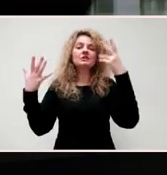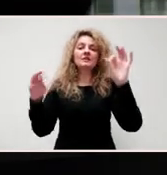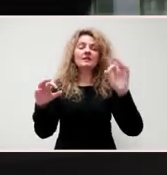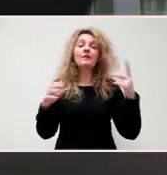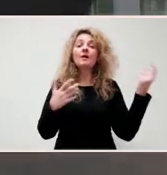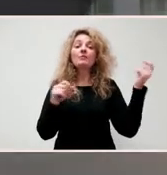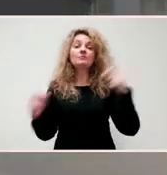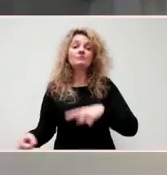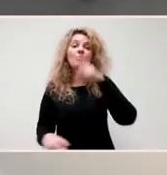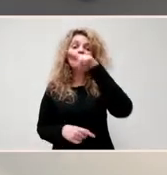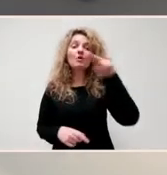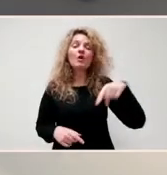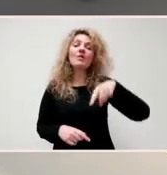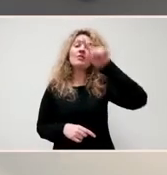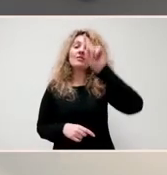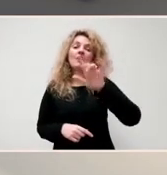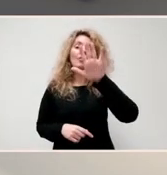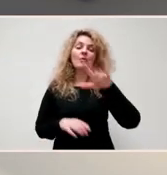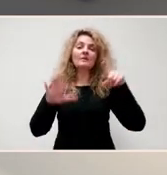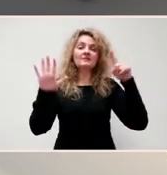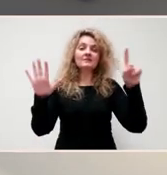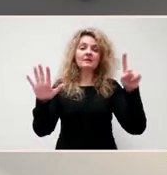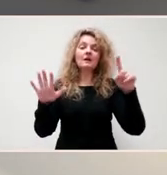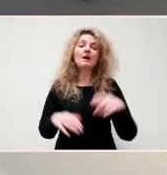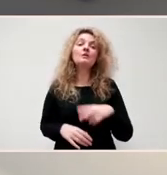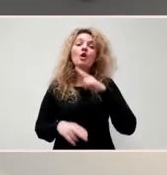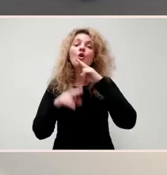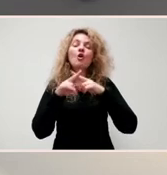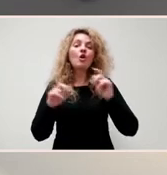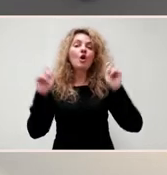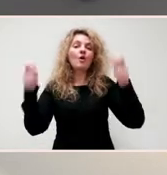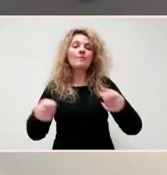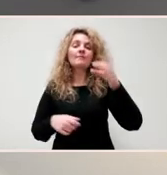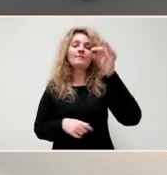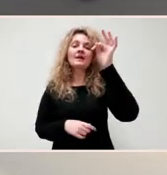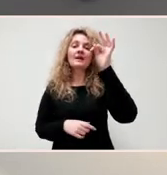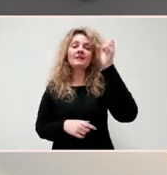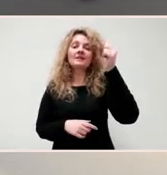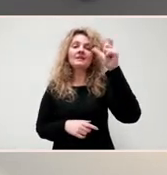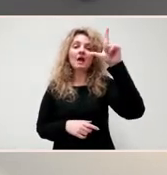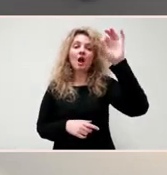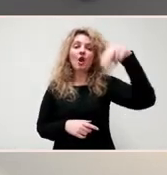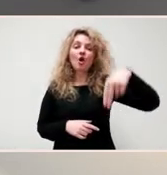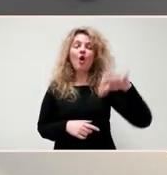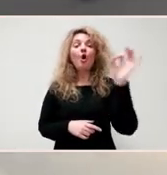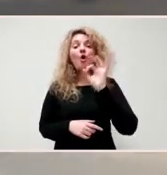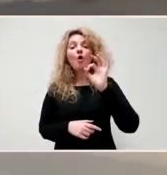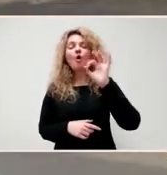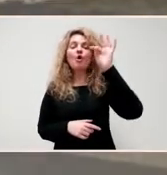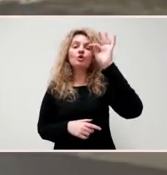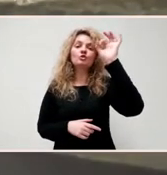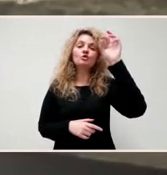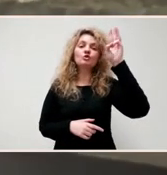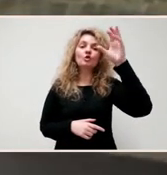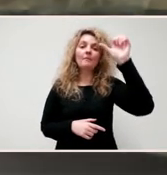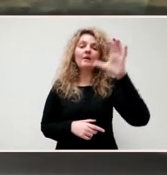chegaron 156. Chámanse machados de talón ou tope porque presentan un talón transversal a